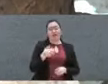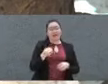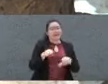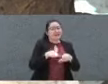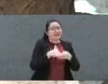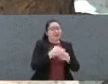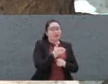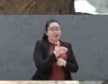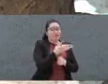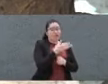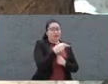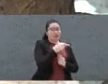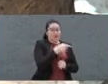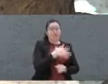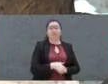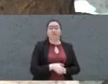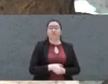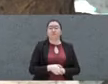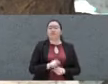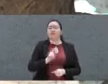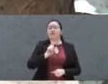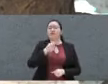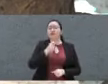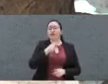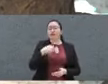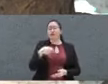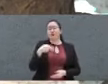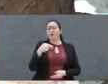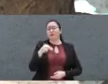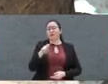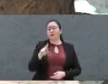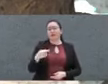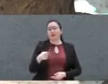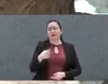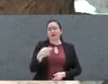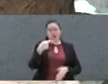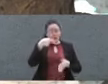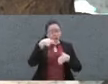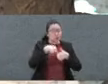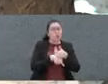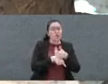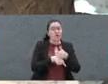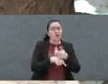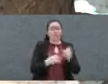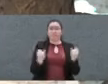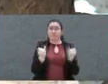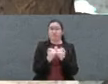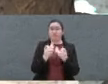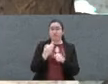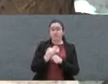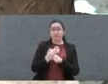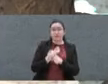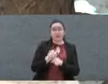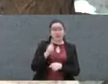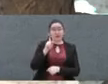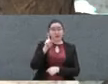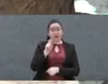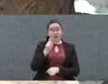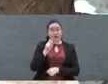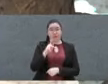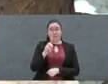Pantitlán, y es la planta de tratamiento de Río Hondo. Como en el caso que aquí tenemos, el agua que proviene de los